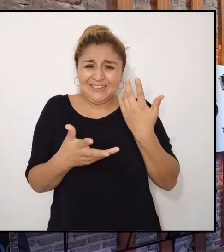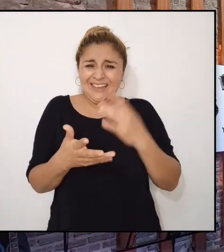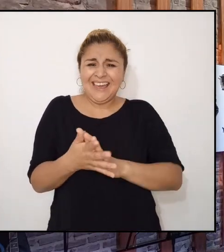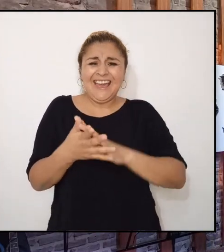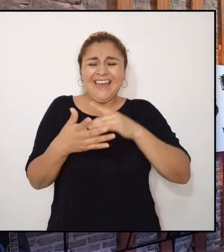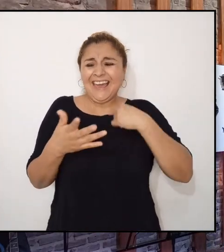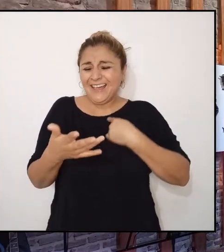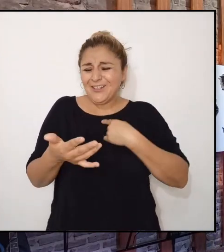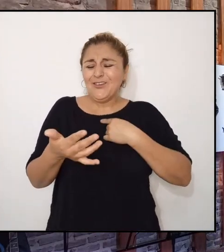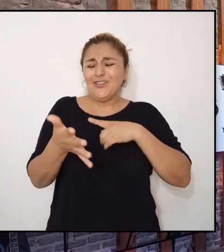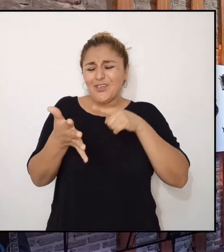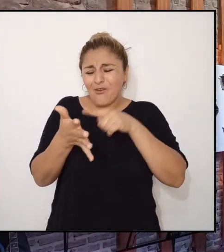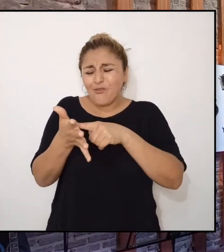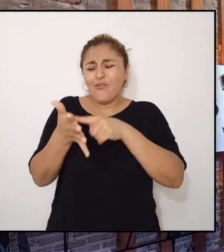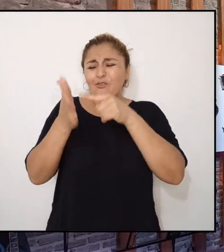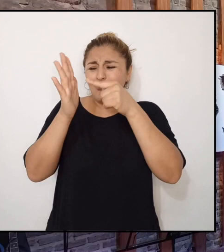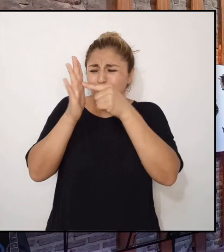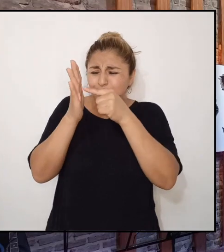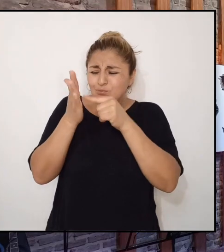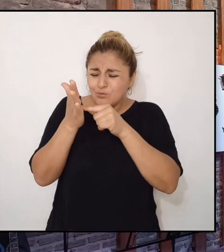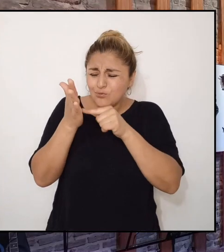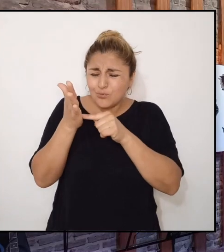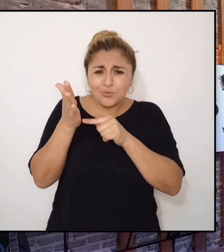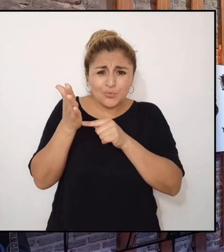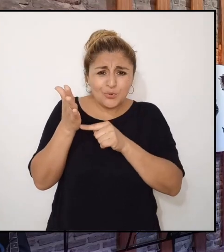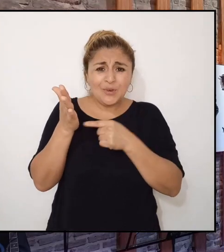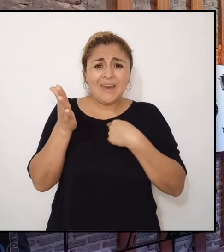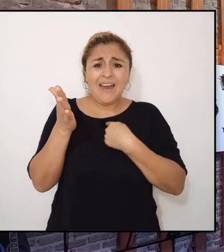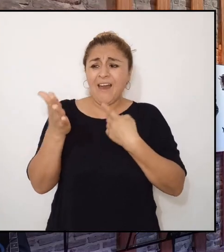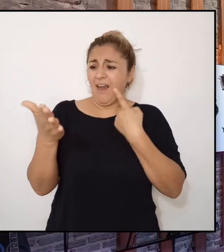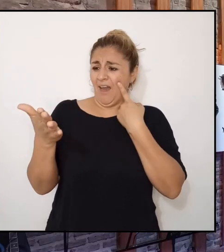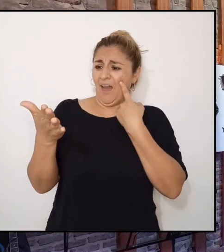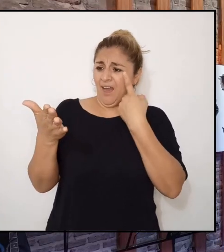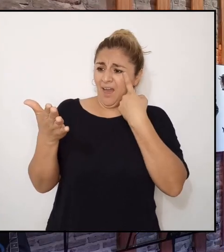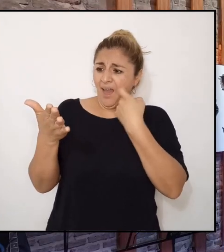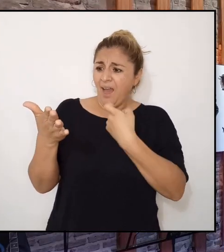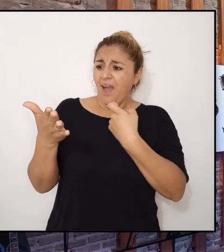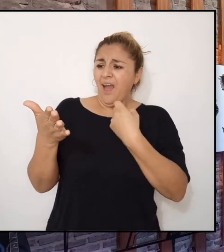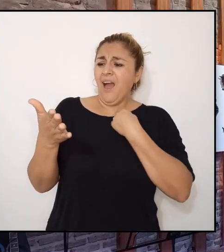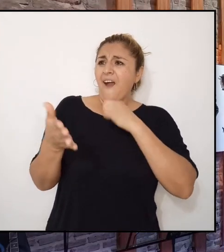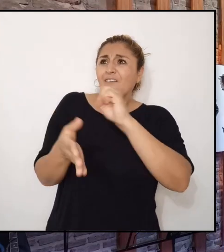cómo es Dios. Y en un momento dice, estoy maravillado.